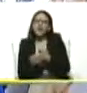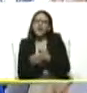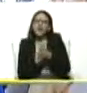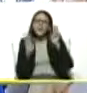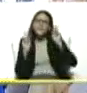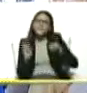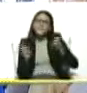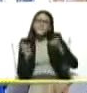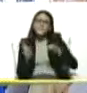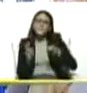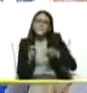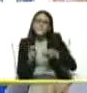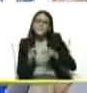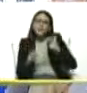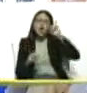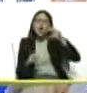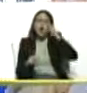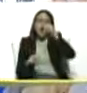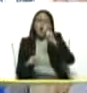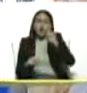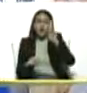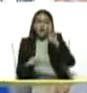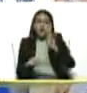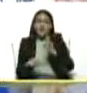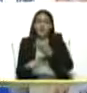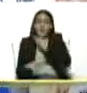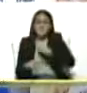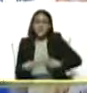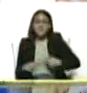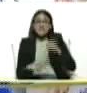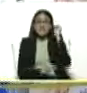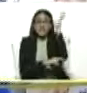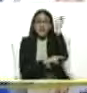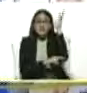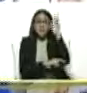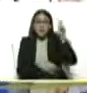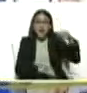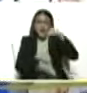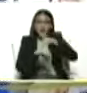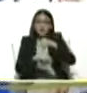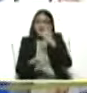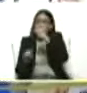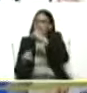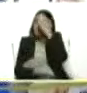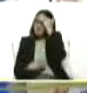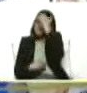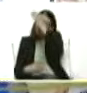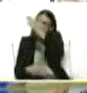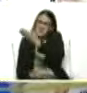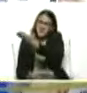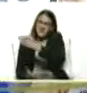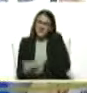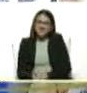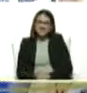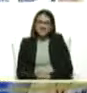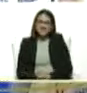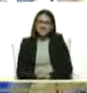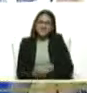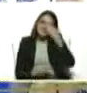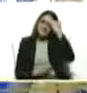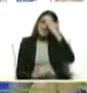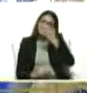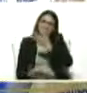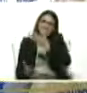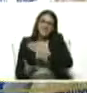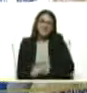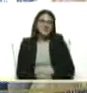Jorge Rodríguez está aquí también, presidente de la Asamblea Nacional. Vamos a saludarlo a su magna investidura, él y